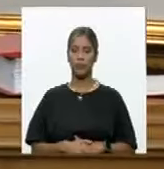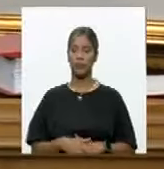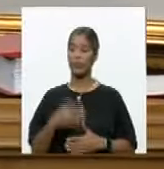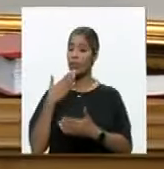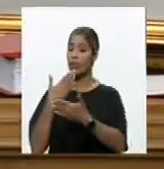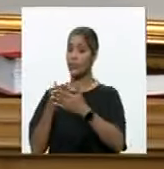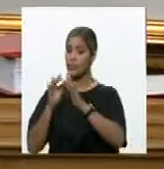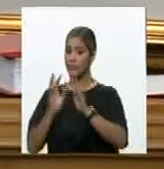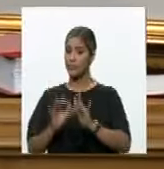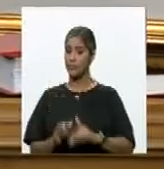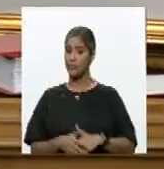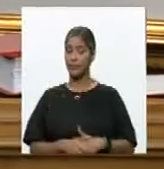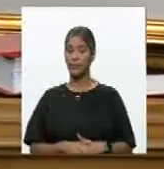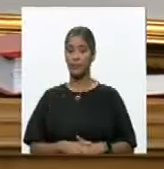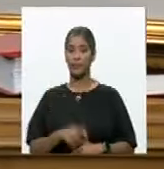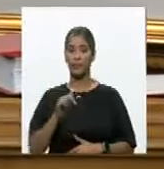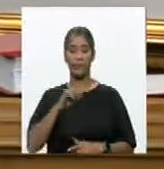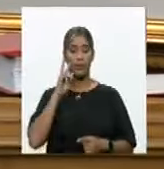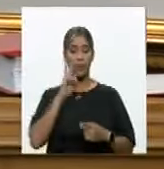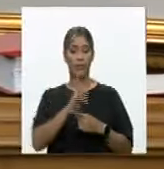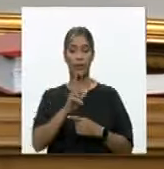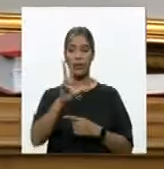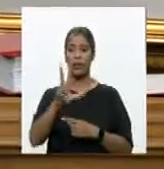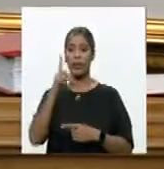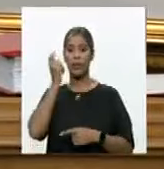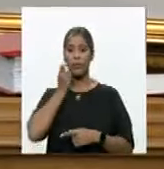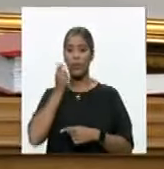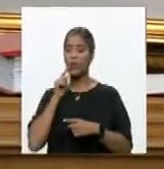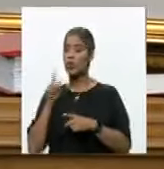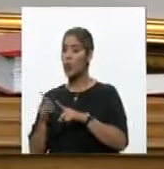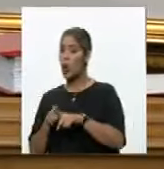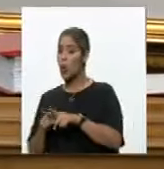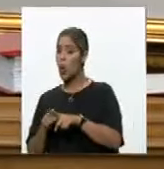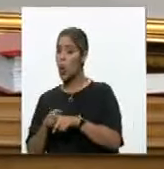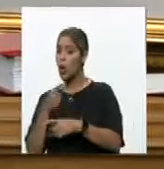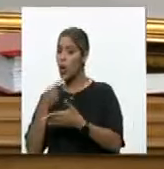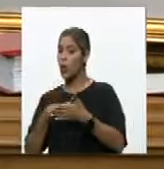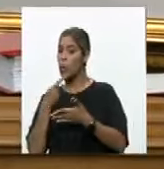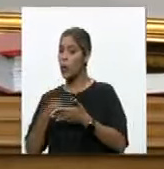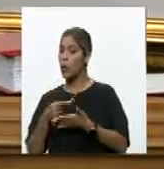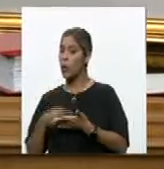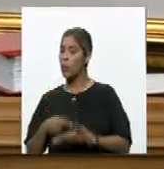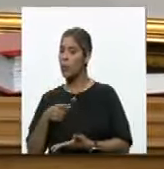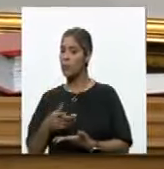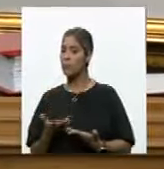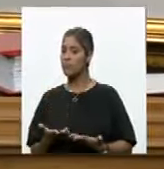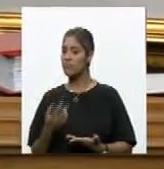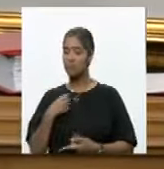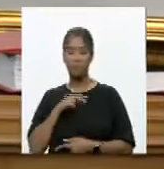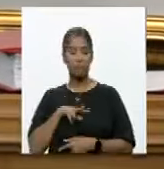Gracias, secretaria. Desde aquí vi a tres diputados que chismearon sobre casi todos los nombres.